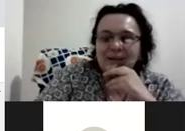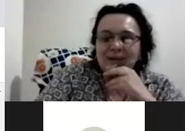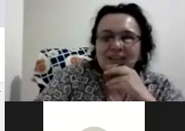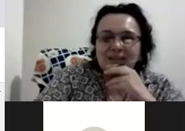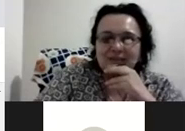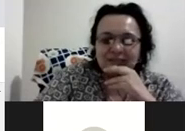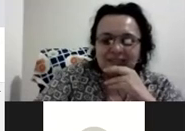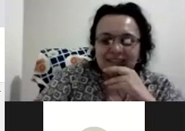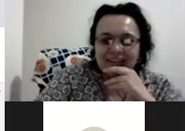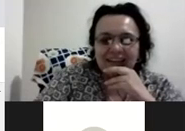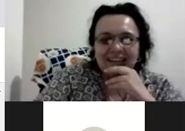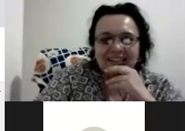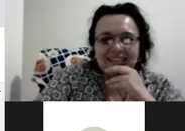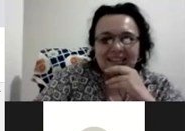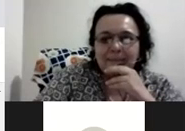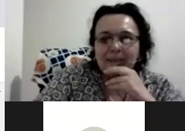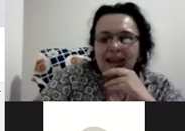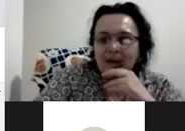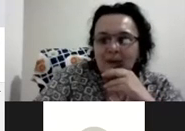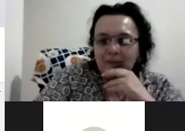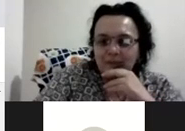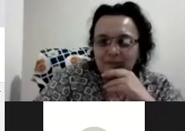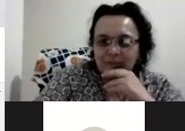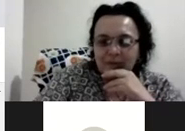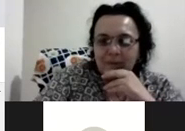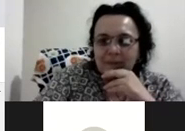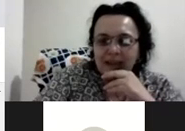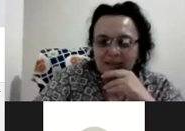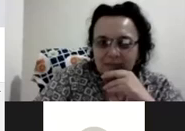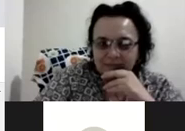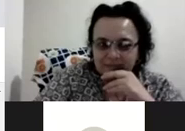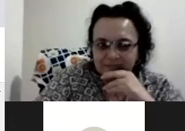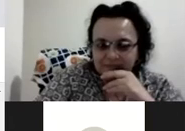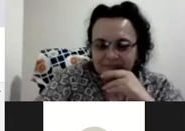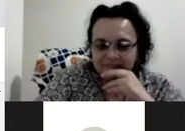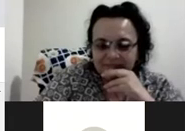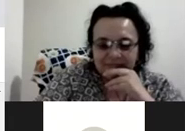Aquí a los niños les dicen pelao o pelado.